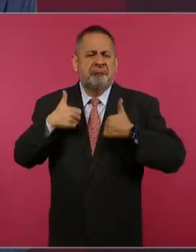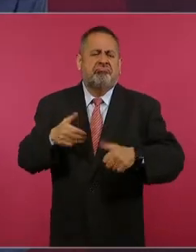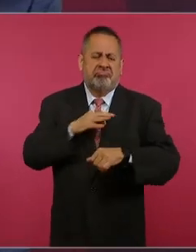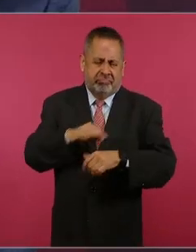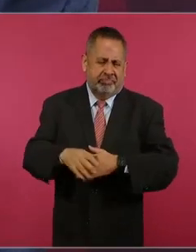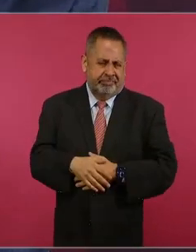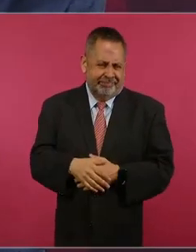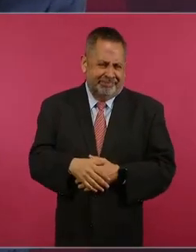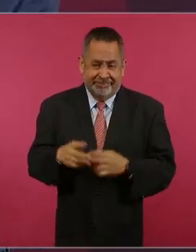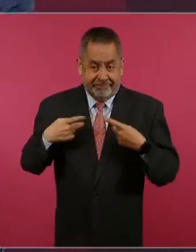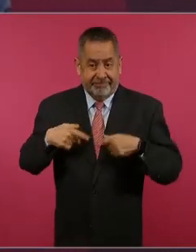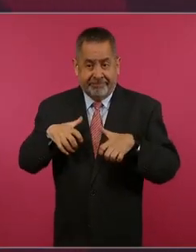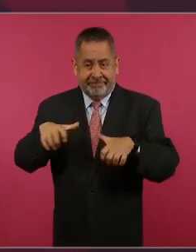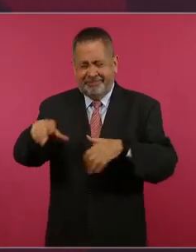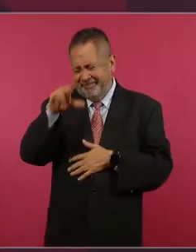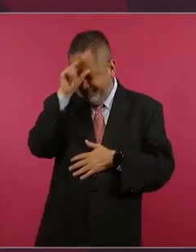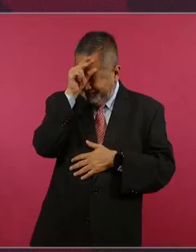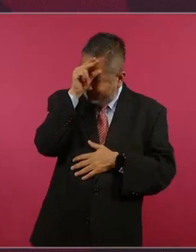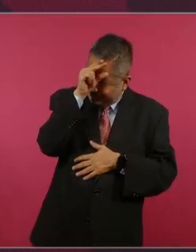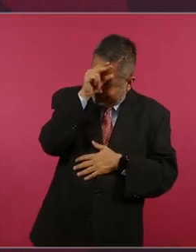Una inteligencia innata